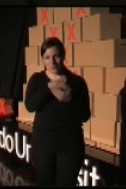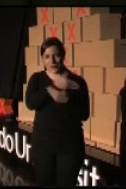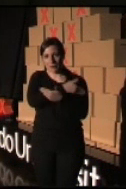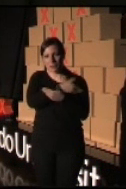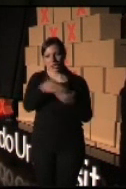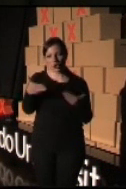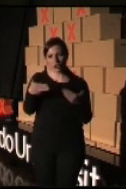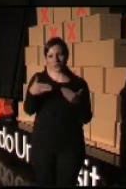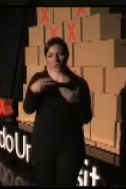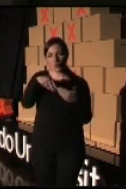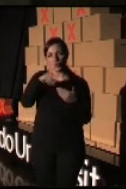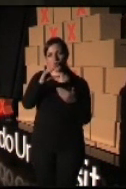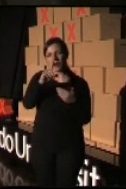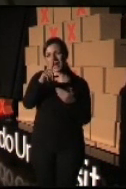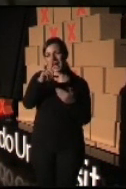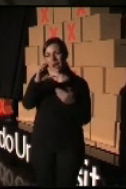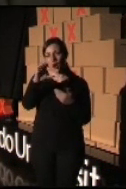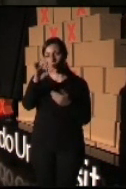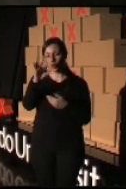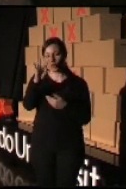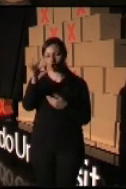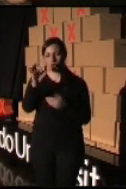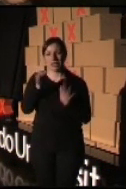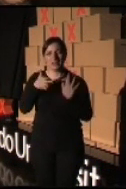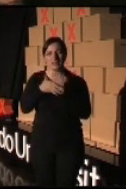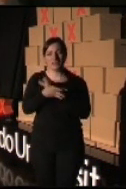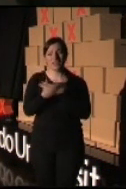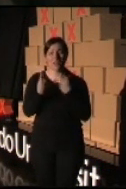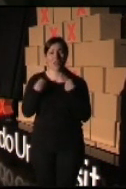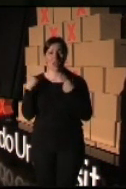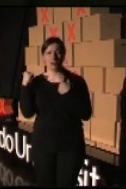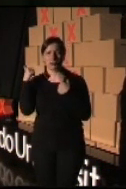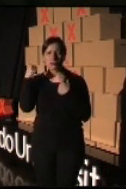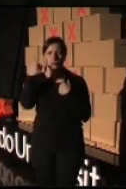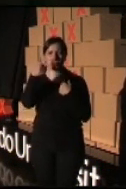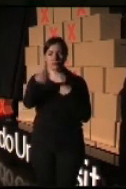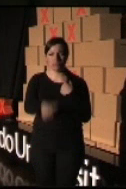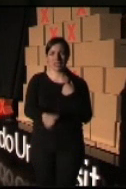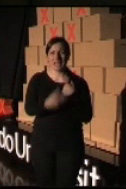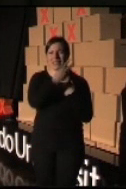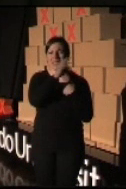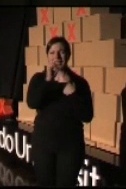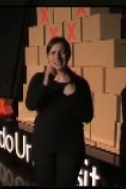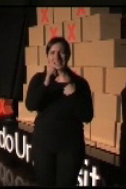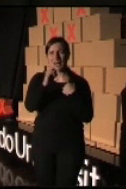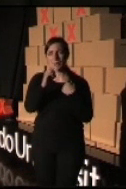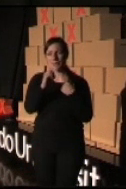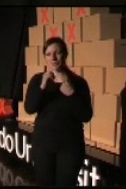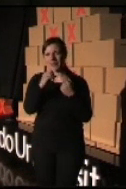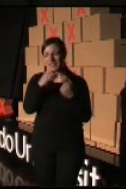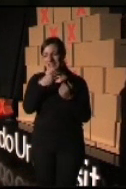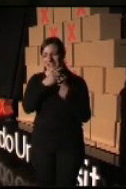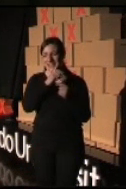3.000 millones de nucleótidos. Es decir, eso implica que a lo largo de la vida hay que replicar 30 trillones de